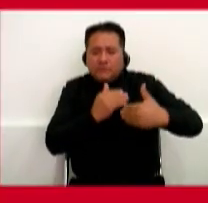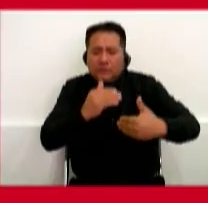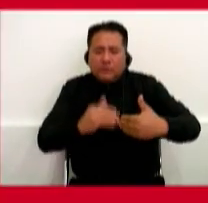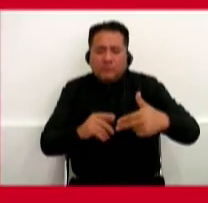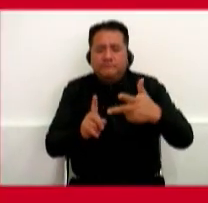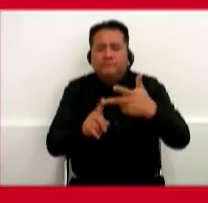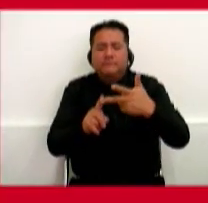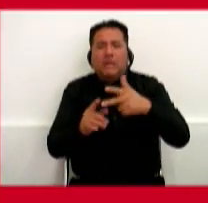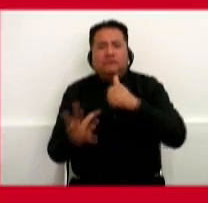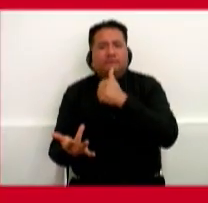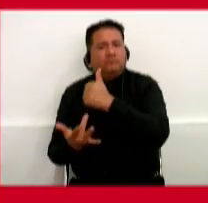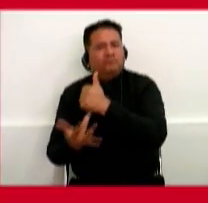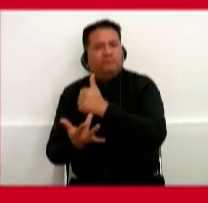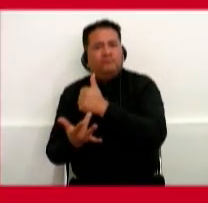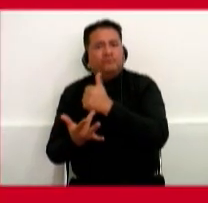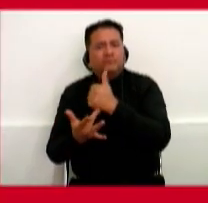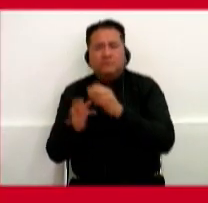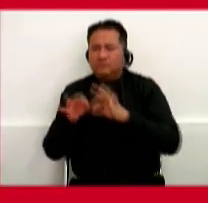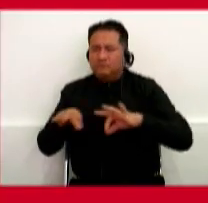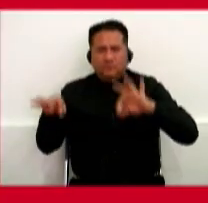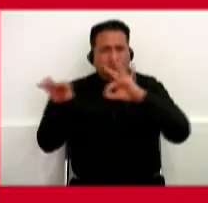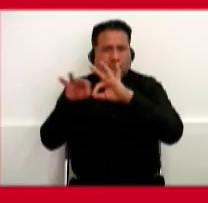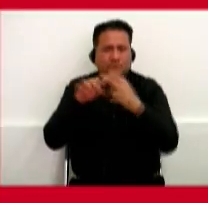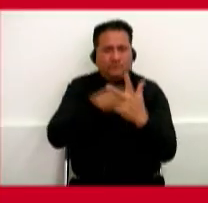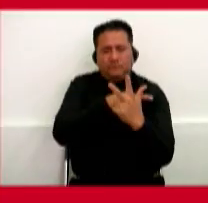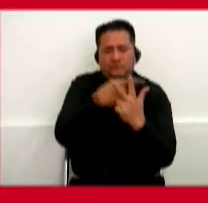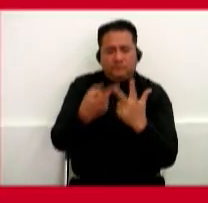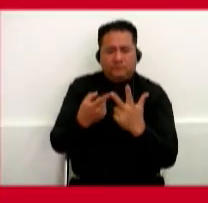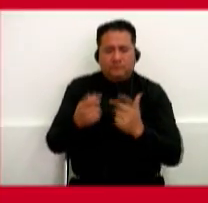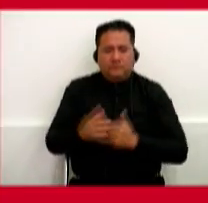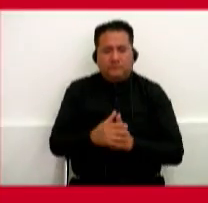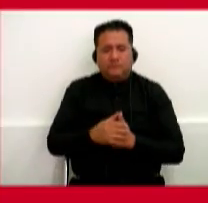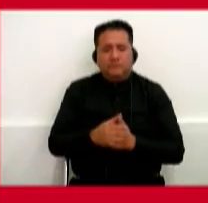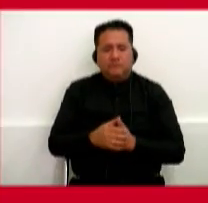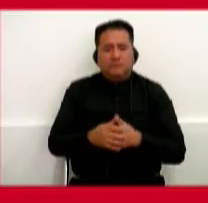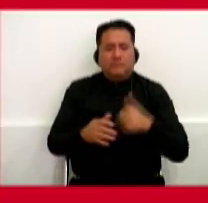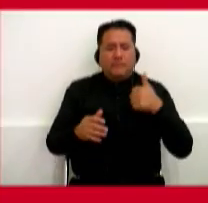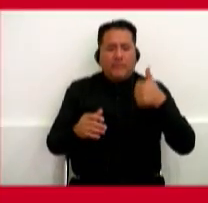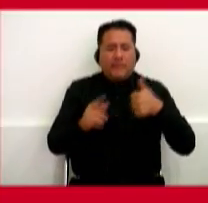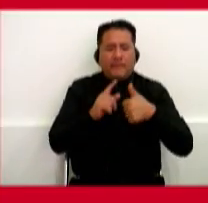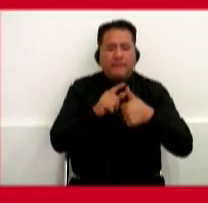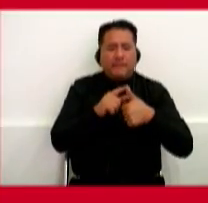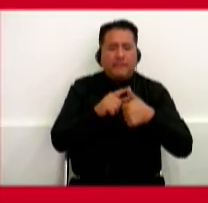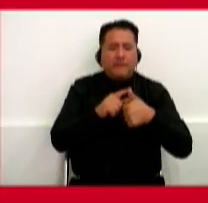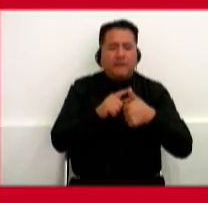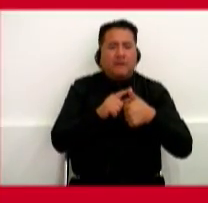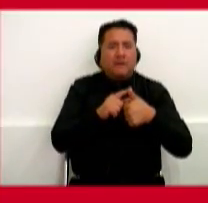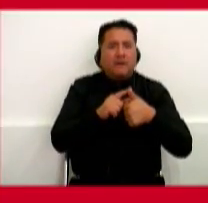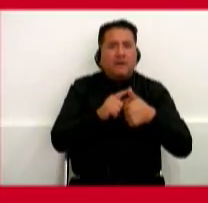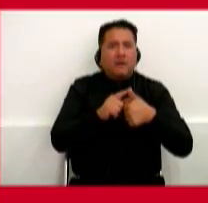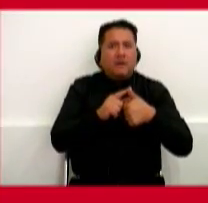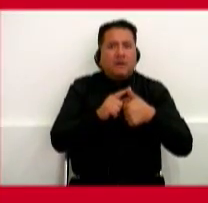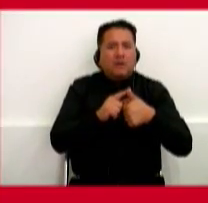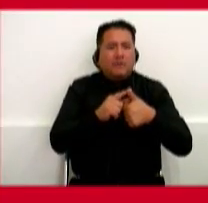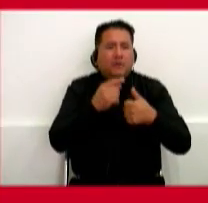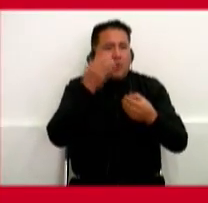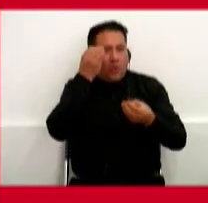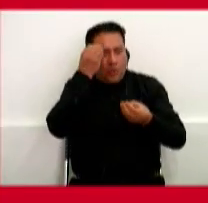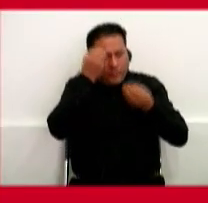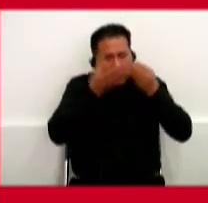totalmente empoderada para tomar data, volverla en decisión y luego volverla en